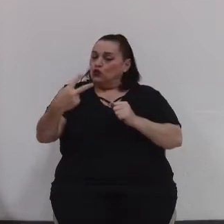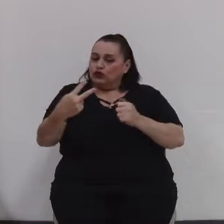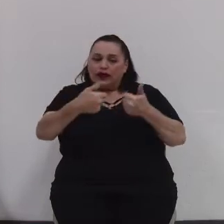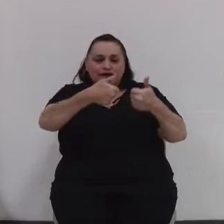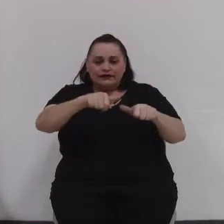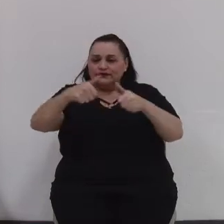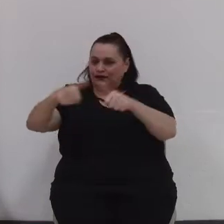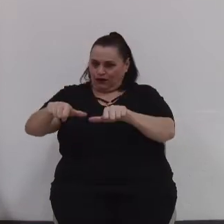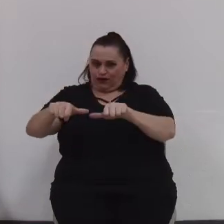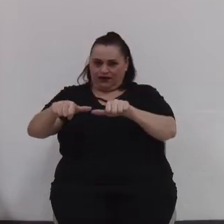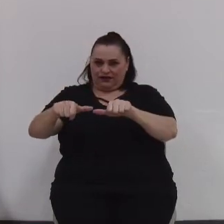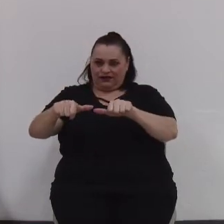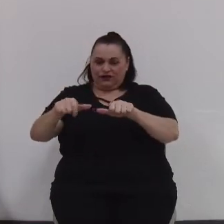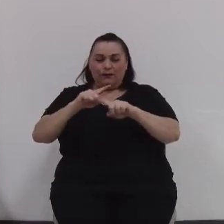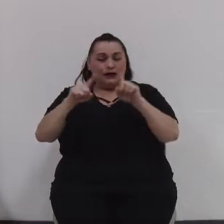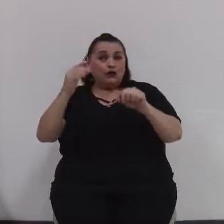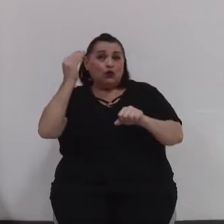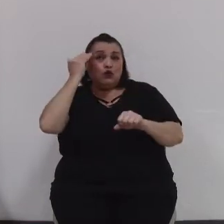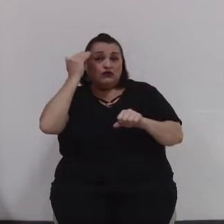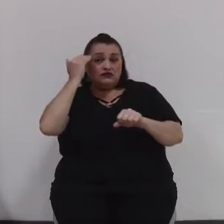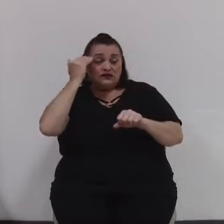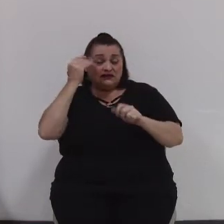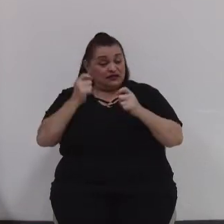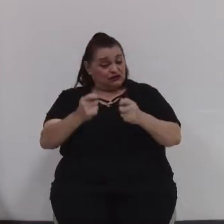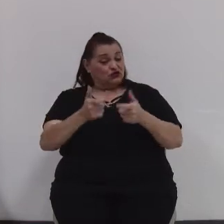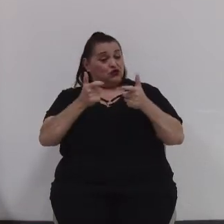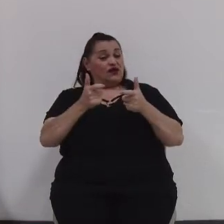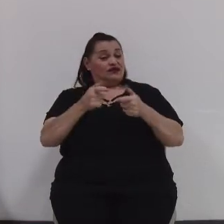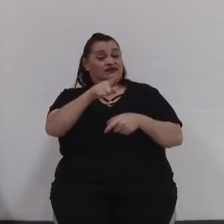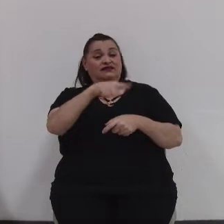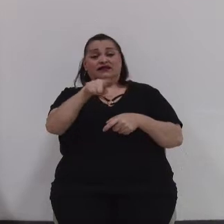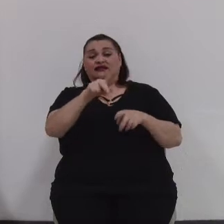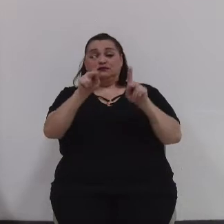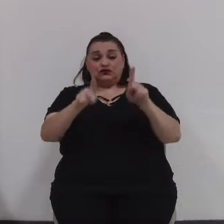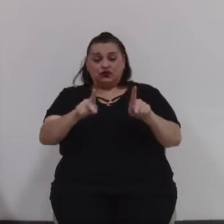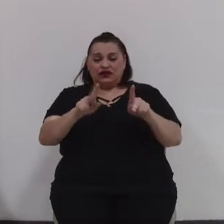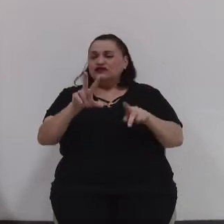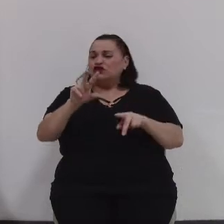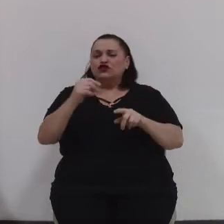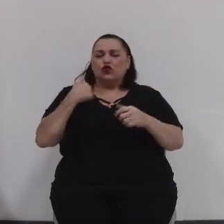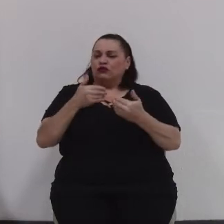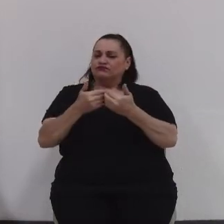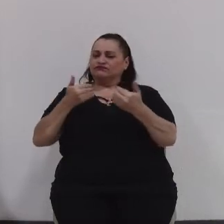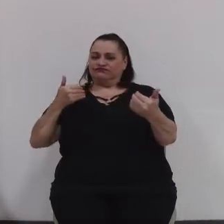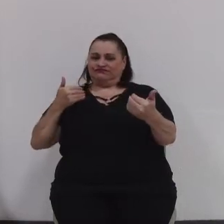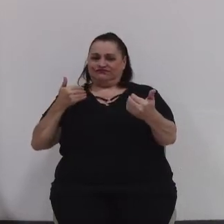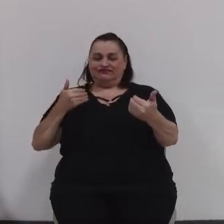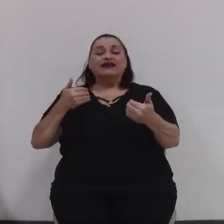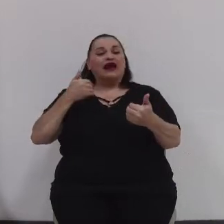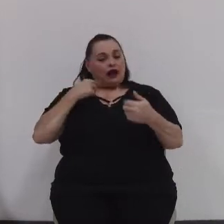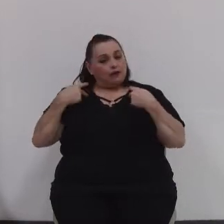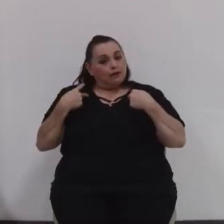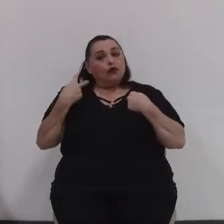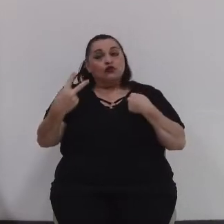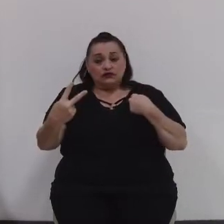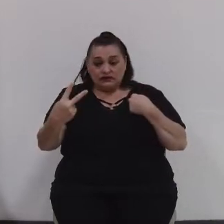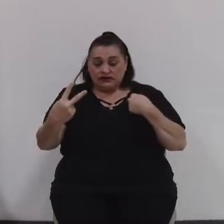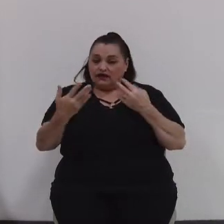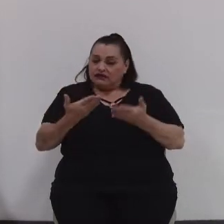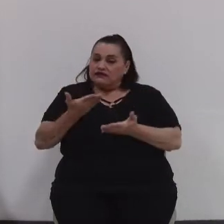Es decir, la conciencia de que la suerte de los demás no nos es ajena y que hay una voluntad